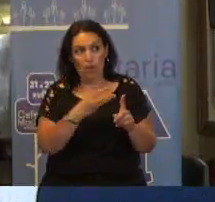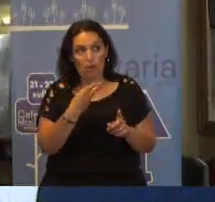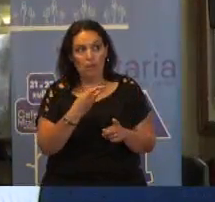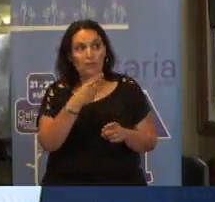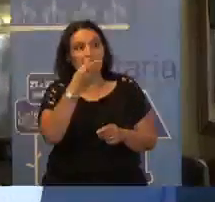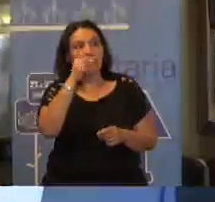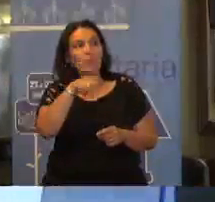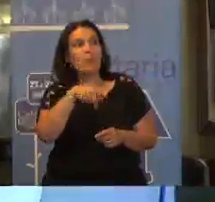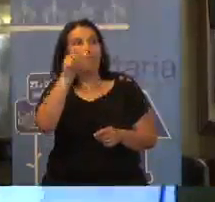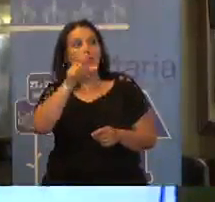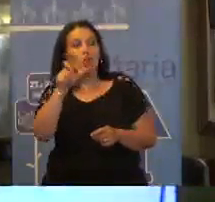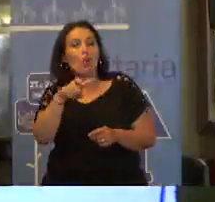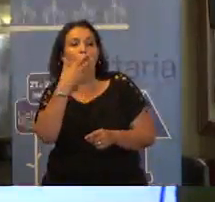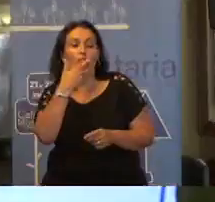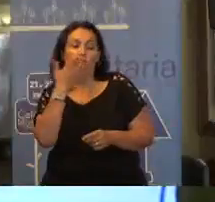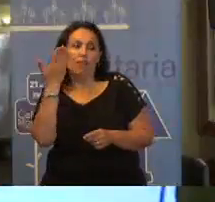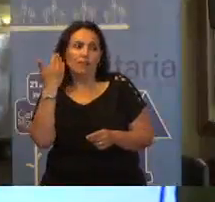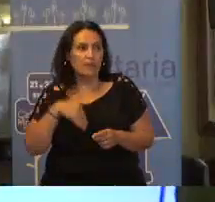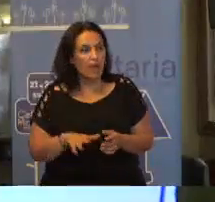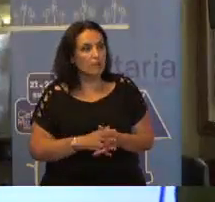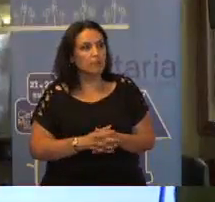Toxo, en relación coa cultura,